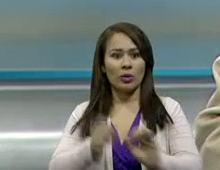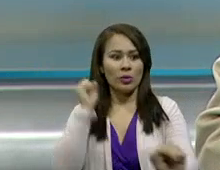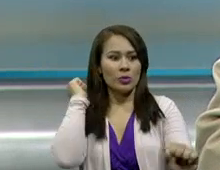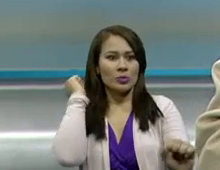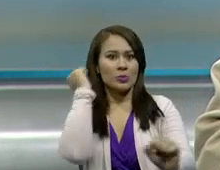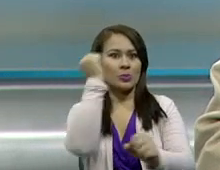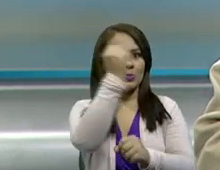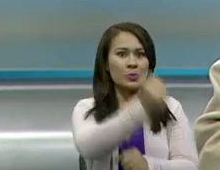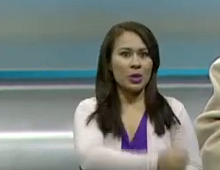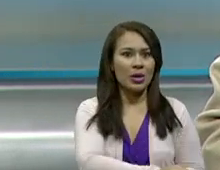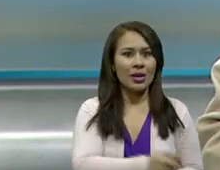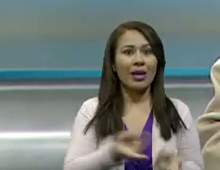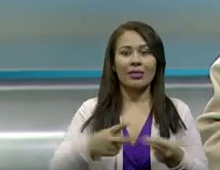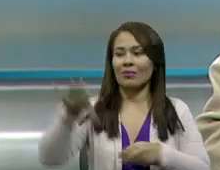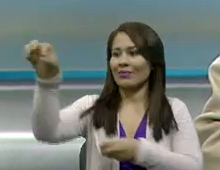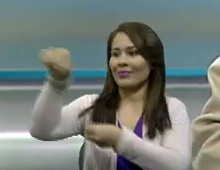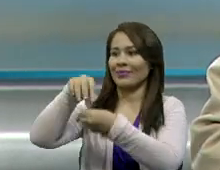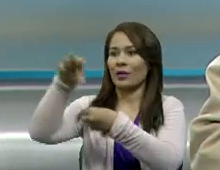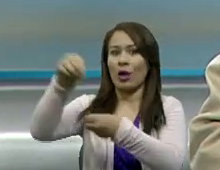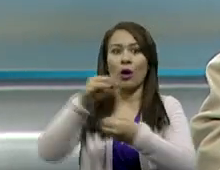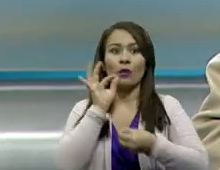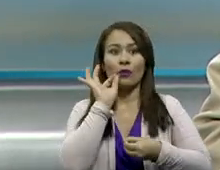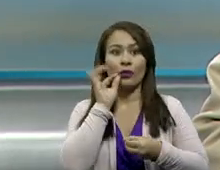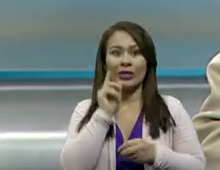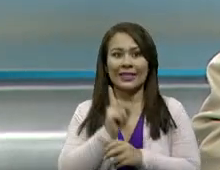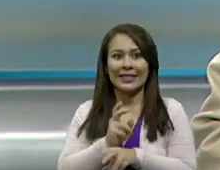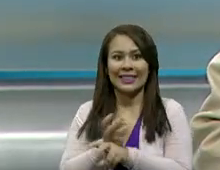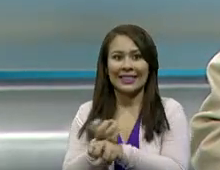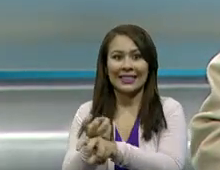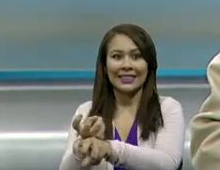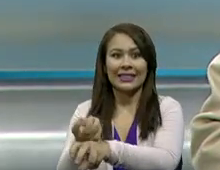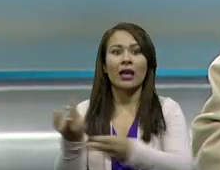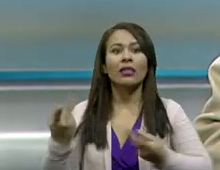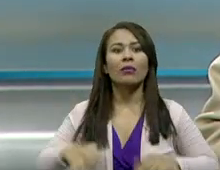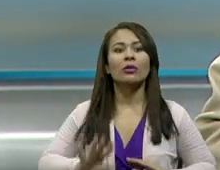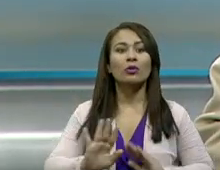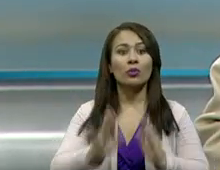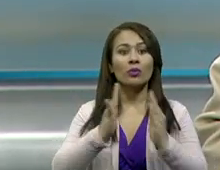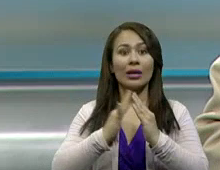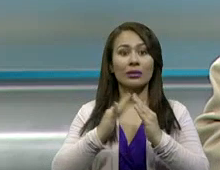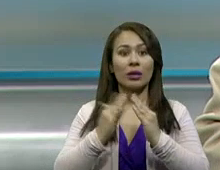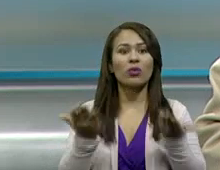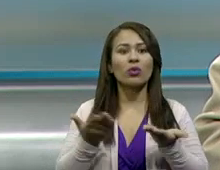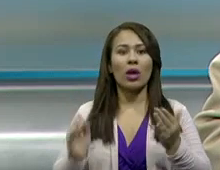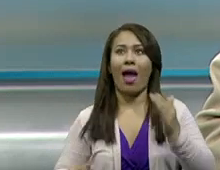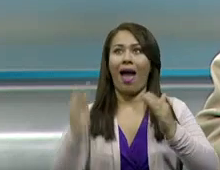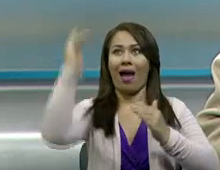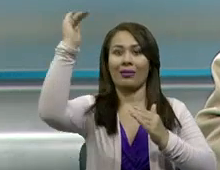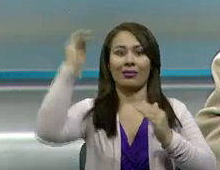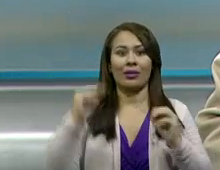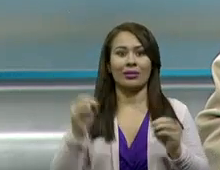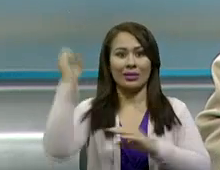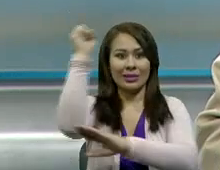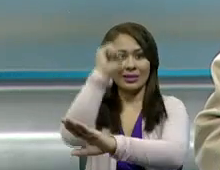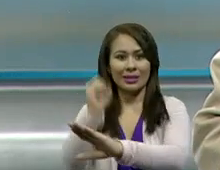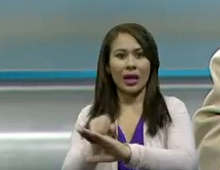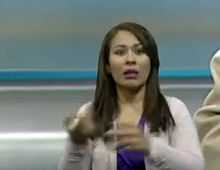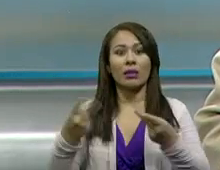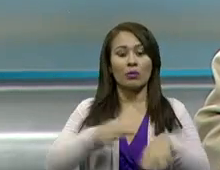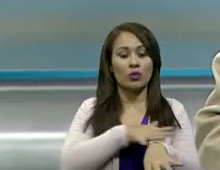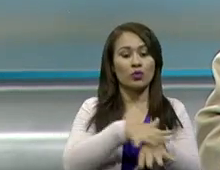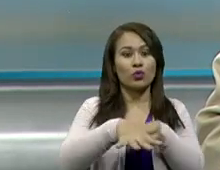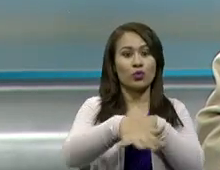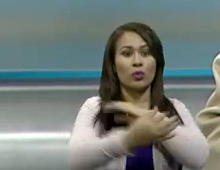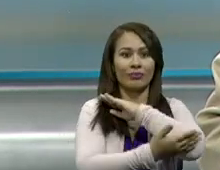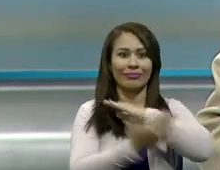la recolección de frutos e insectos. Sus viviendas están ubicadas en la parte alta de la selva y en las orillas de los ríos.